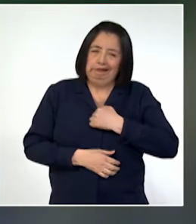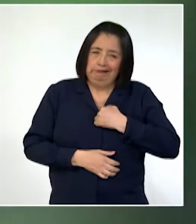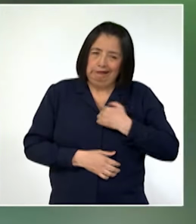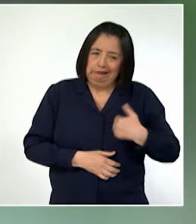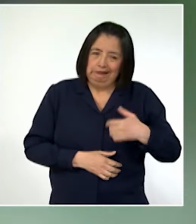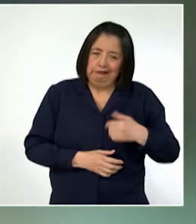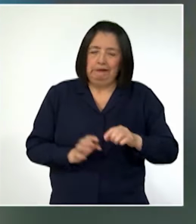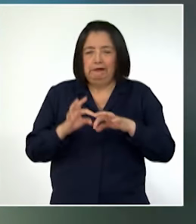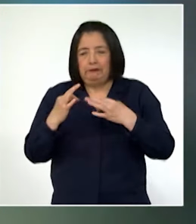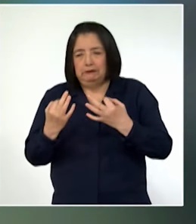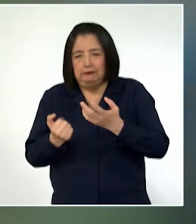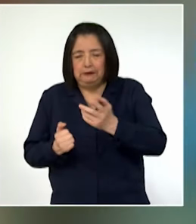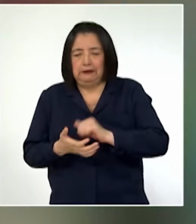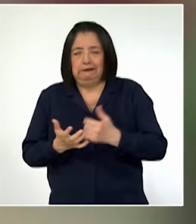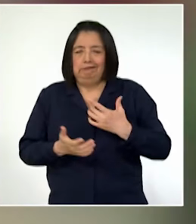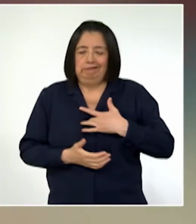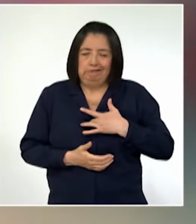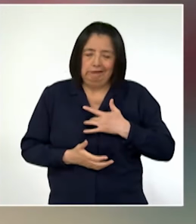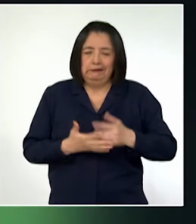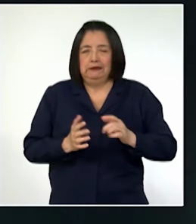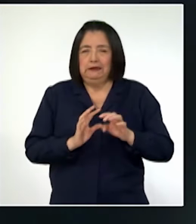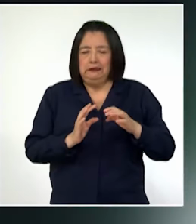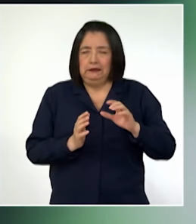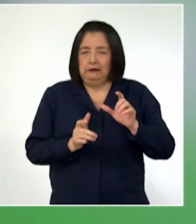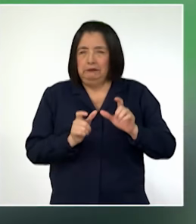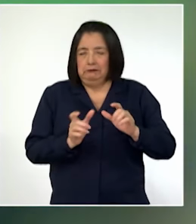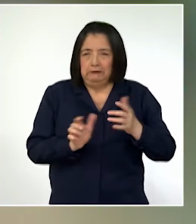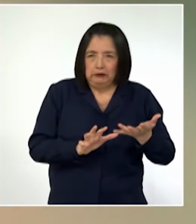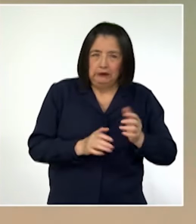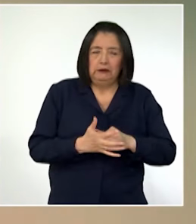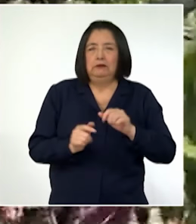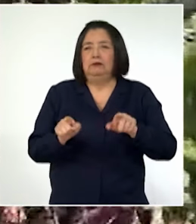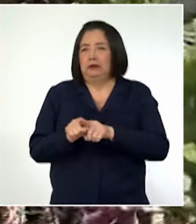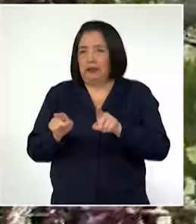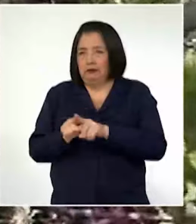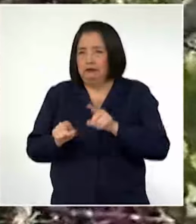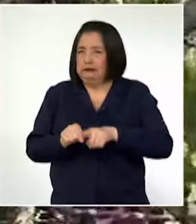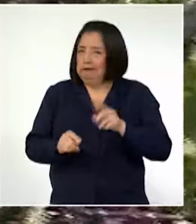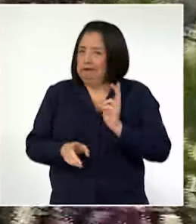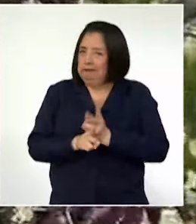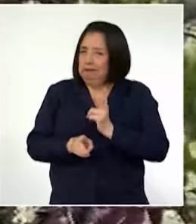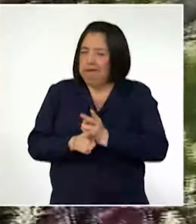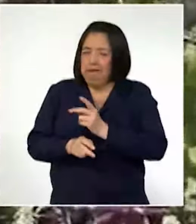los fallecidos. Además, indicó que intensificará las medidas de prevención a los